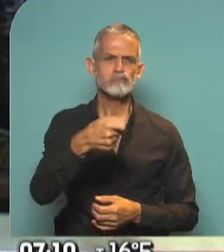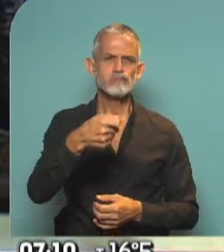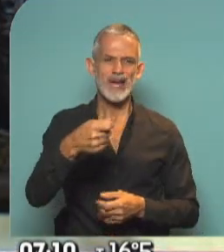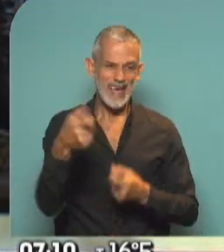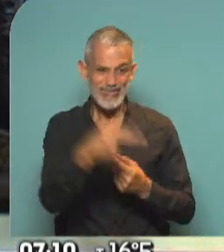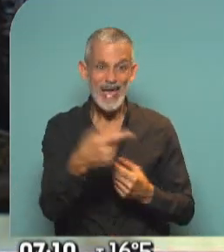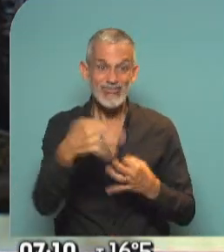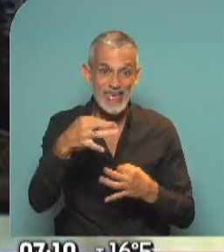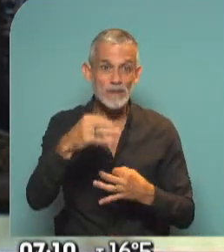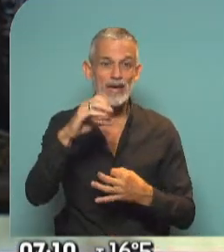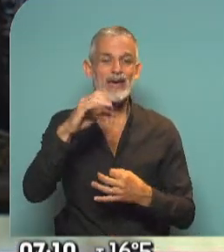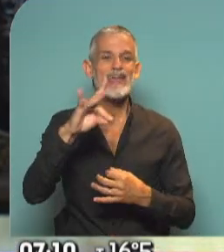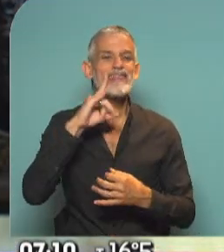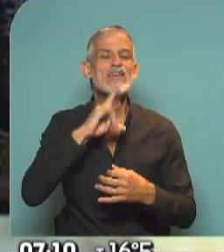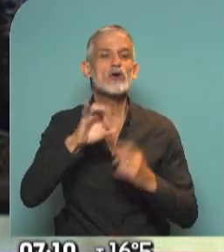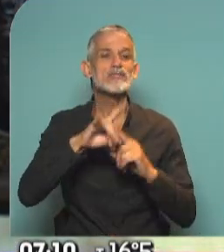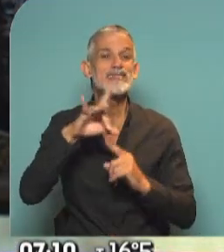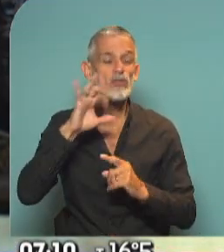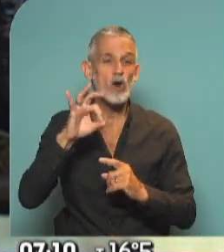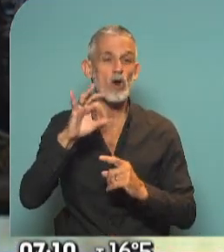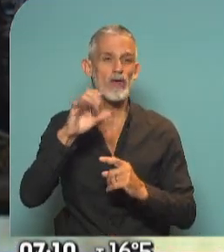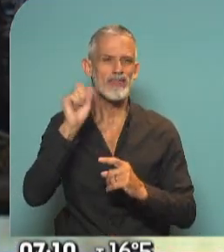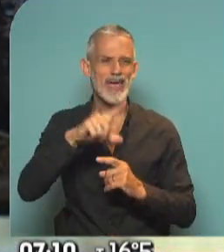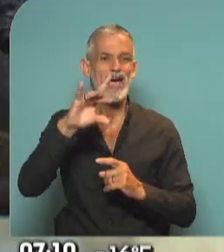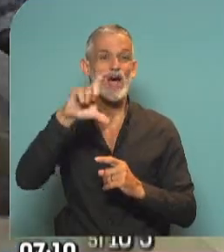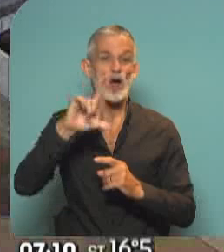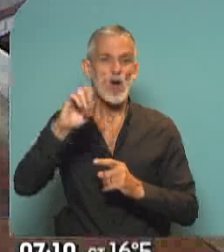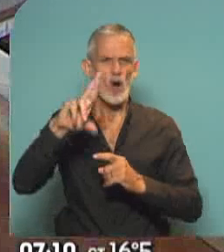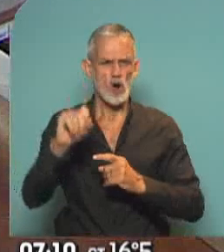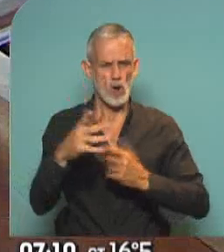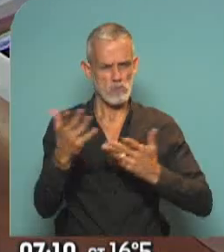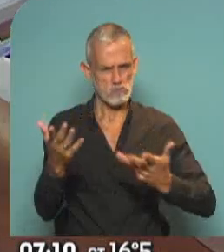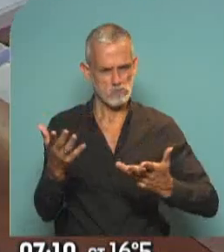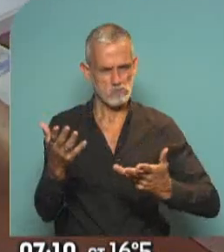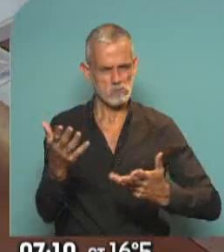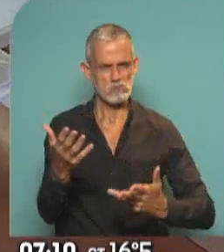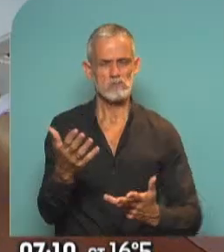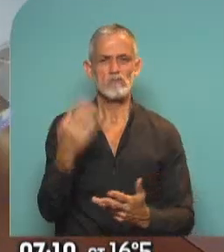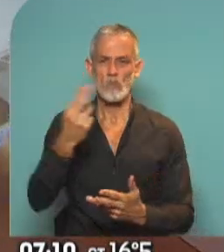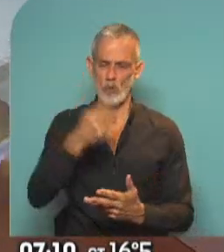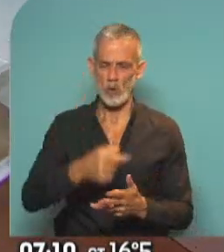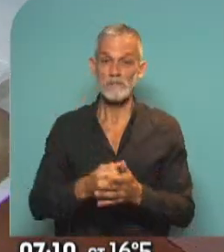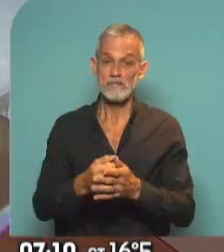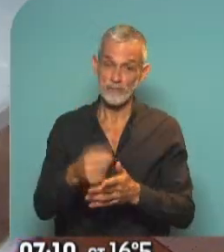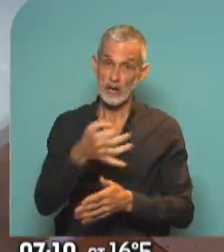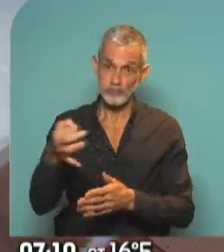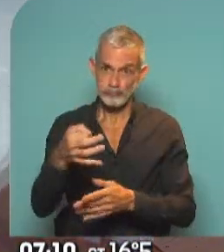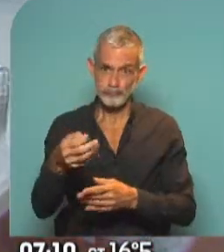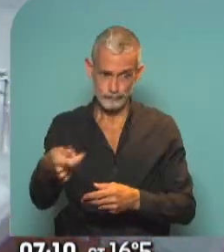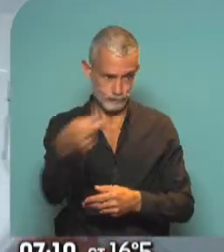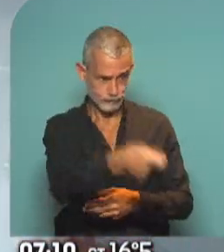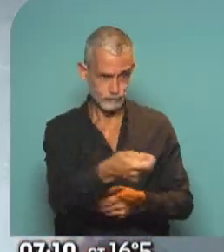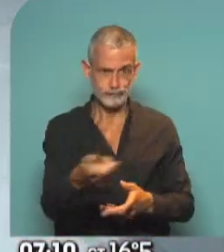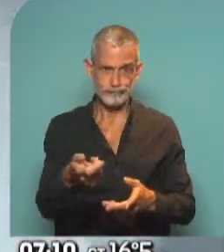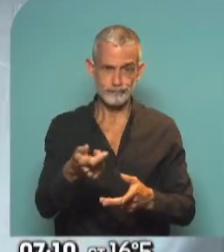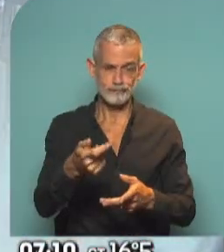le dieran dióxido de cloro para tratar el coronavirus. Con el tema Néstor Espósito. Néstor. Buen día, Silvia. Buen Y día. efectivamente le dieron dióxido de cloro,